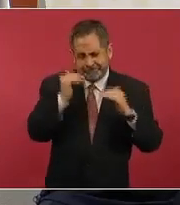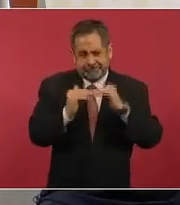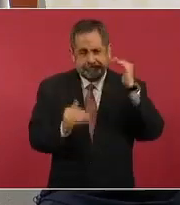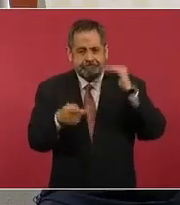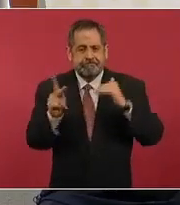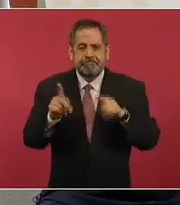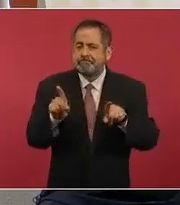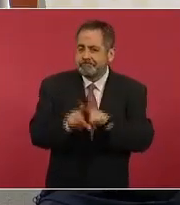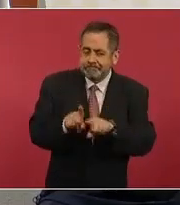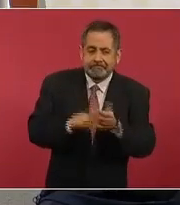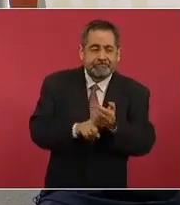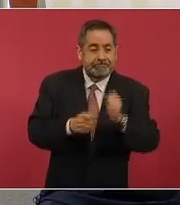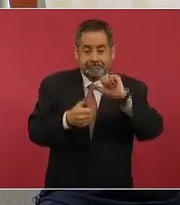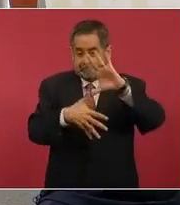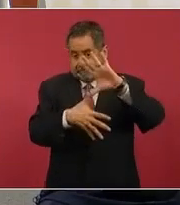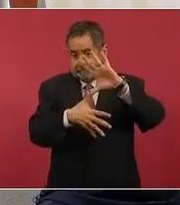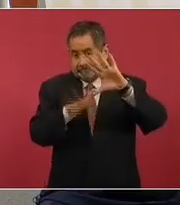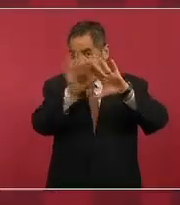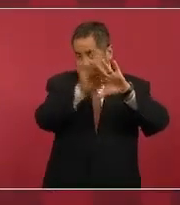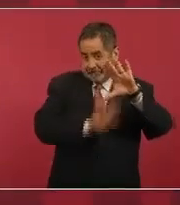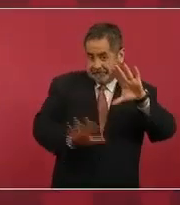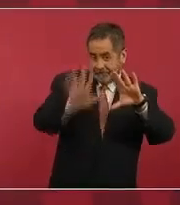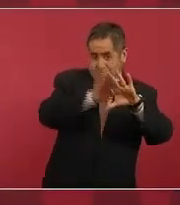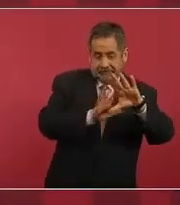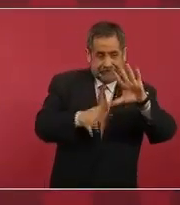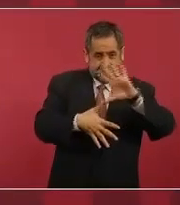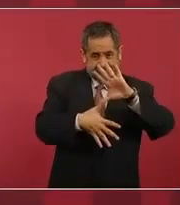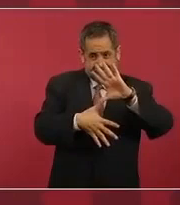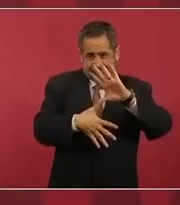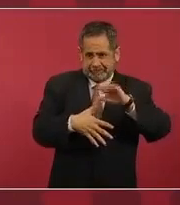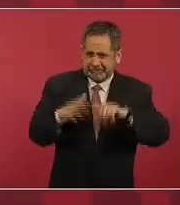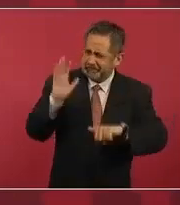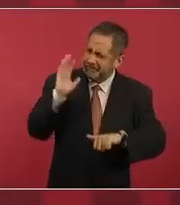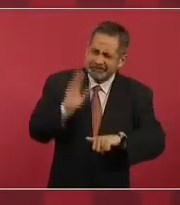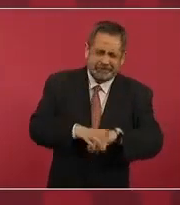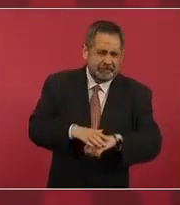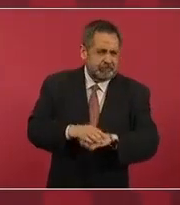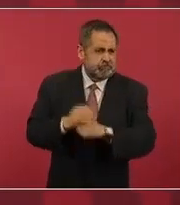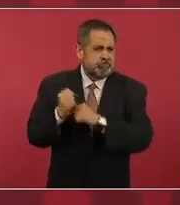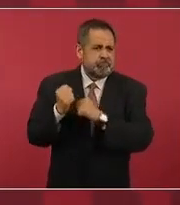es el continente con más potencial